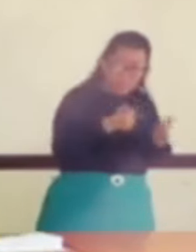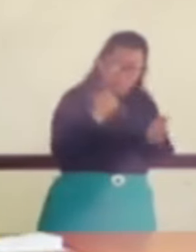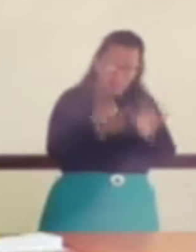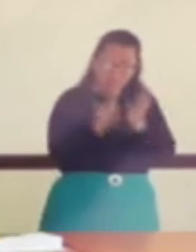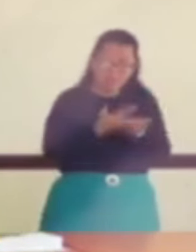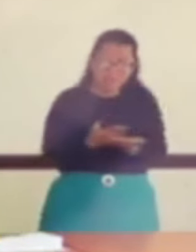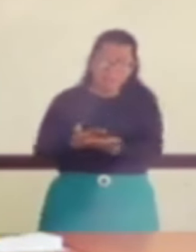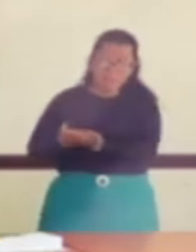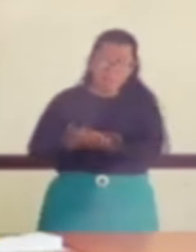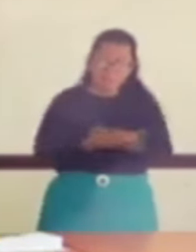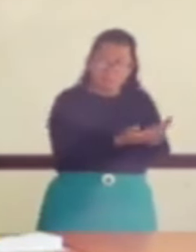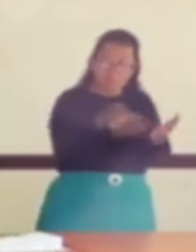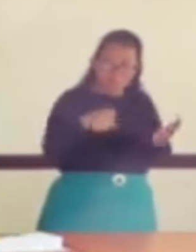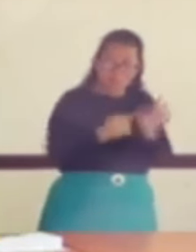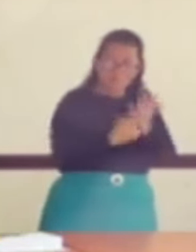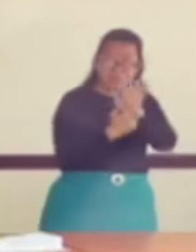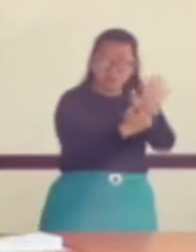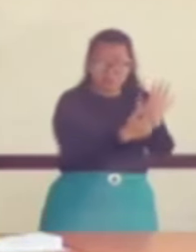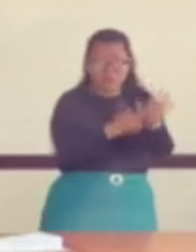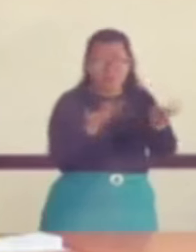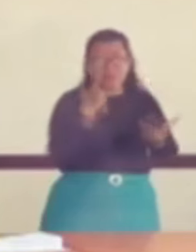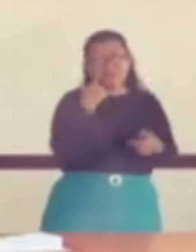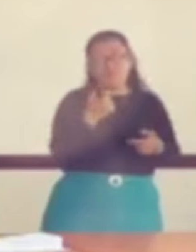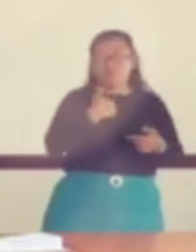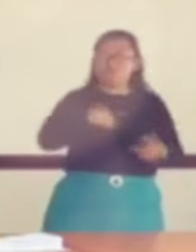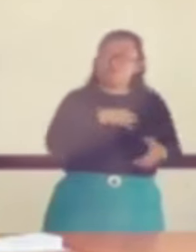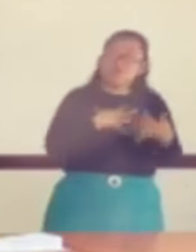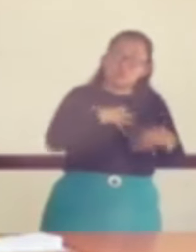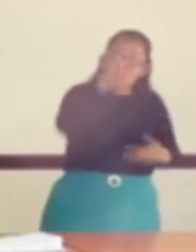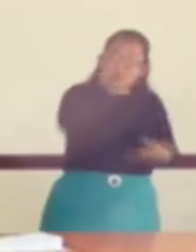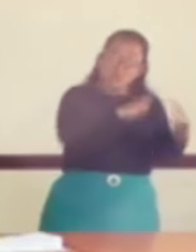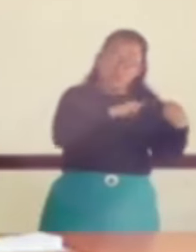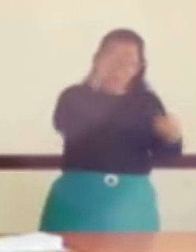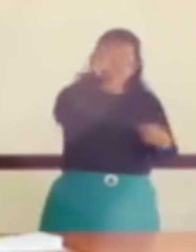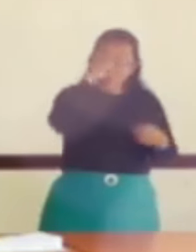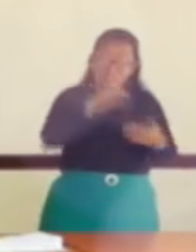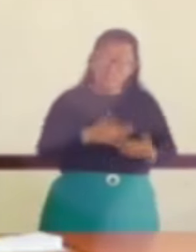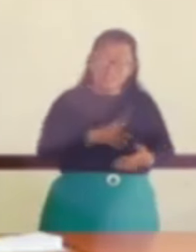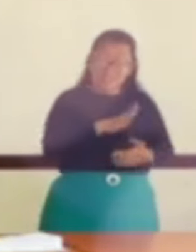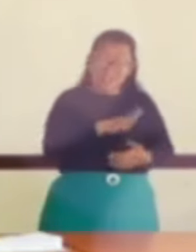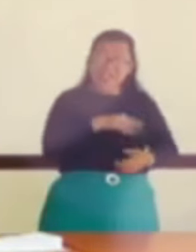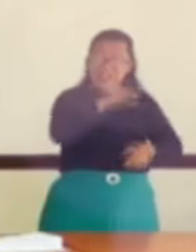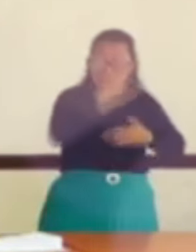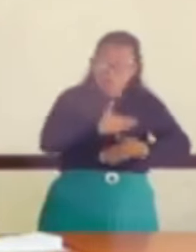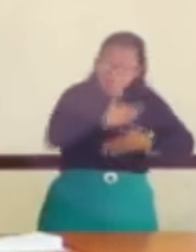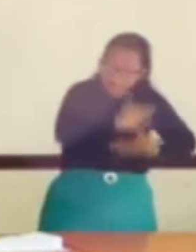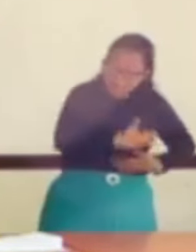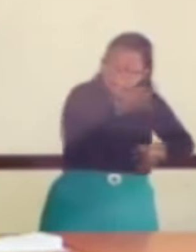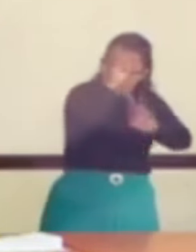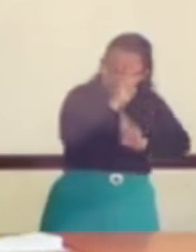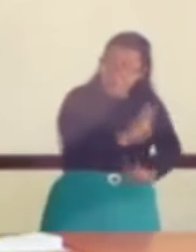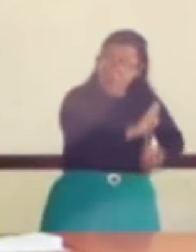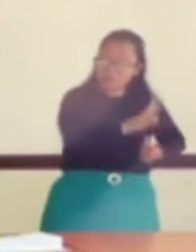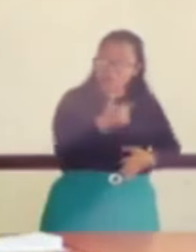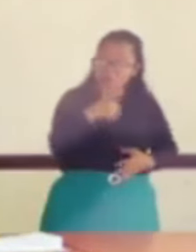este caso. Parte de la labor que tenemos que hacer para recuperar la confianza y la dignificación del sistema de salud pública